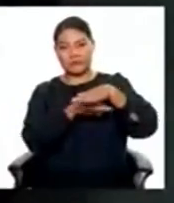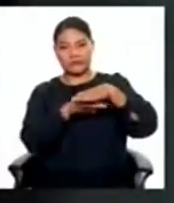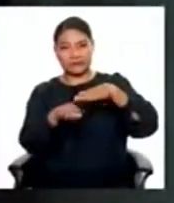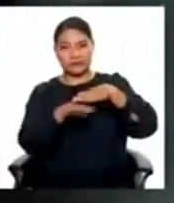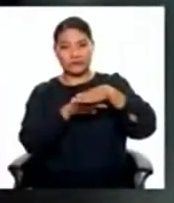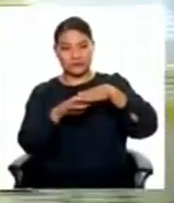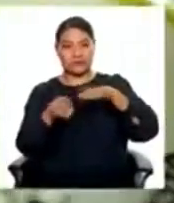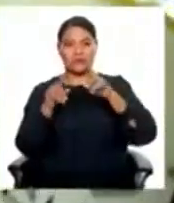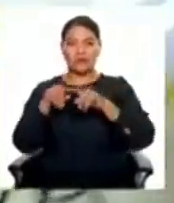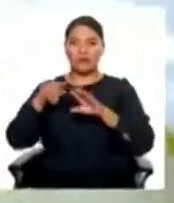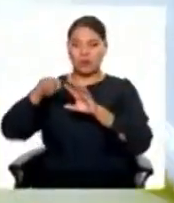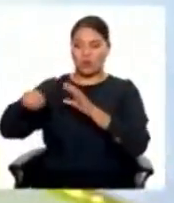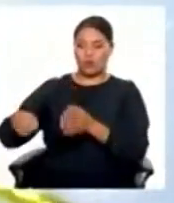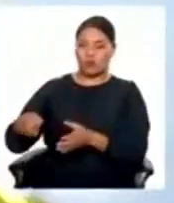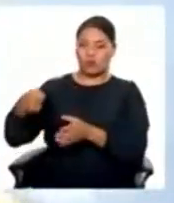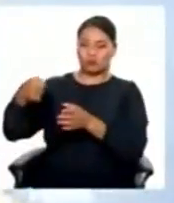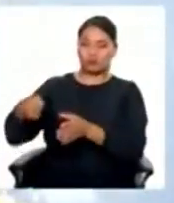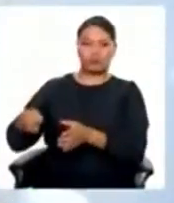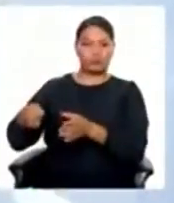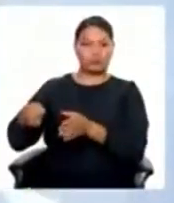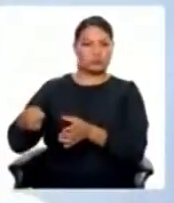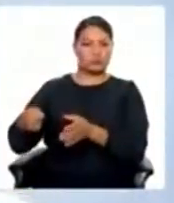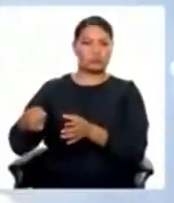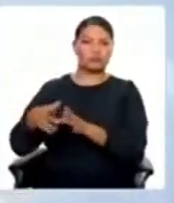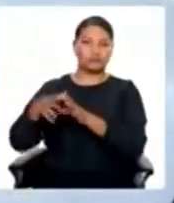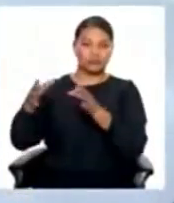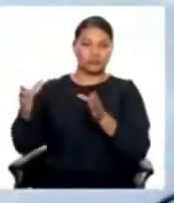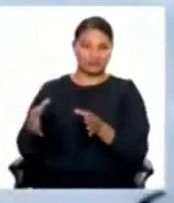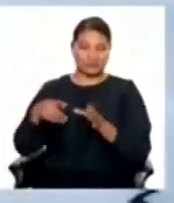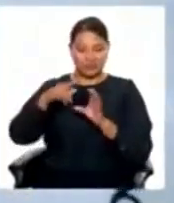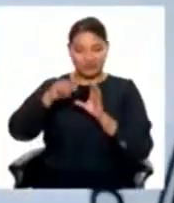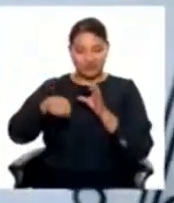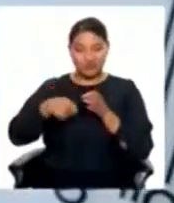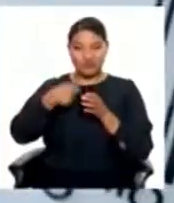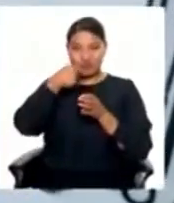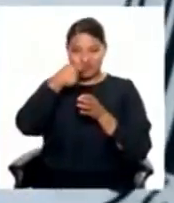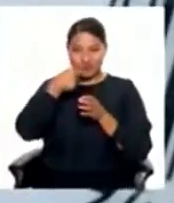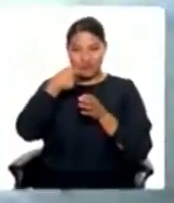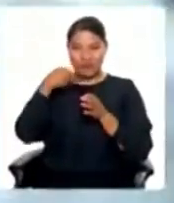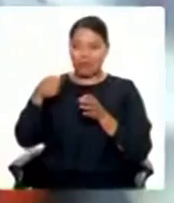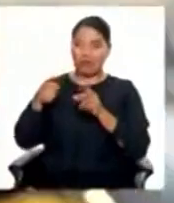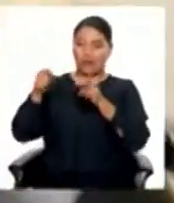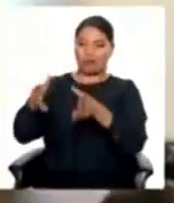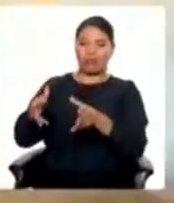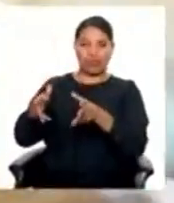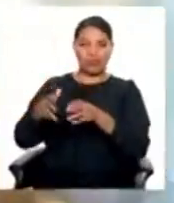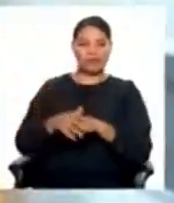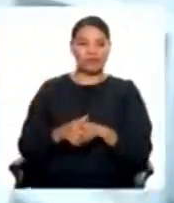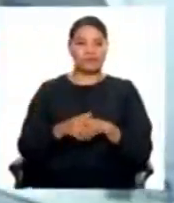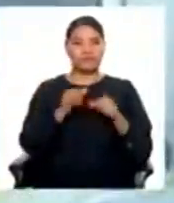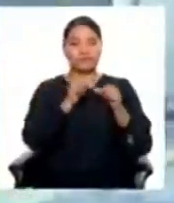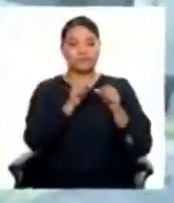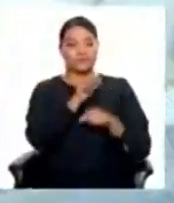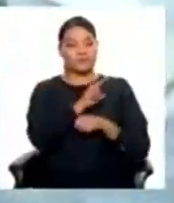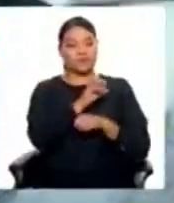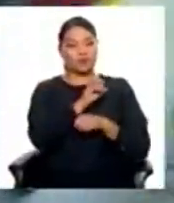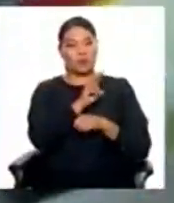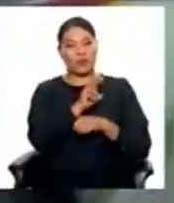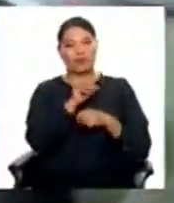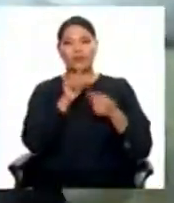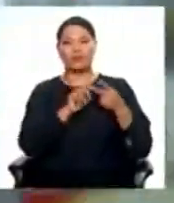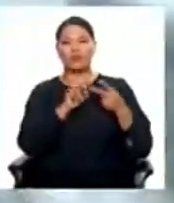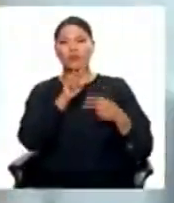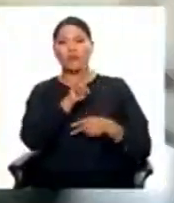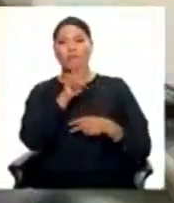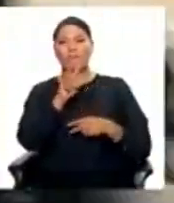ver esas cucharas de cerámica, la típica cuchara para tu sopita guantán que viene con tu menú. Y mira eso, fecha 2020, 2022,